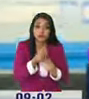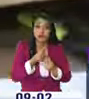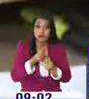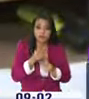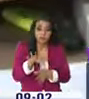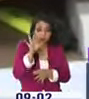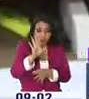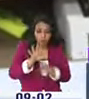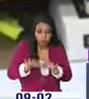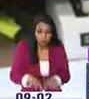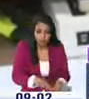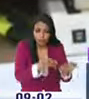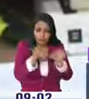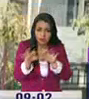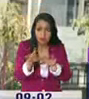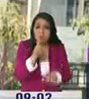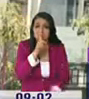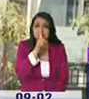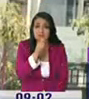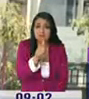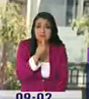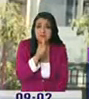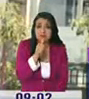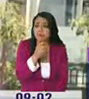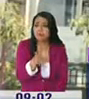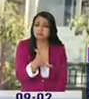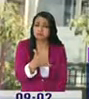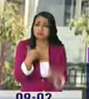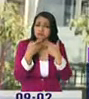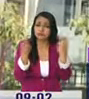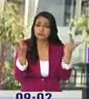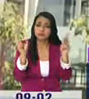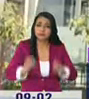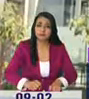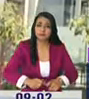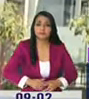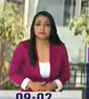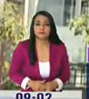su computadora no es secreta ni privilegiada.